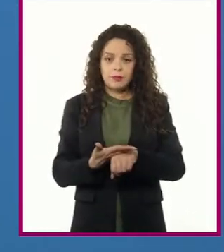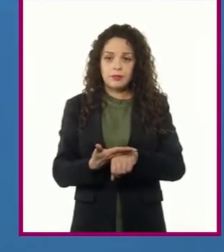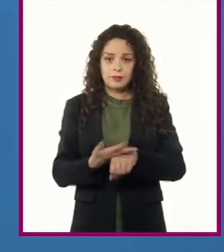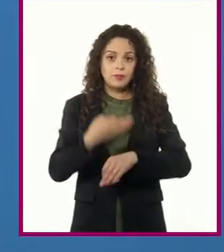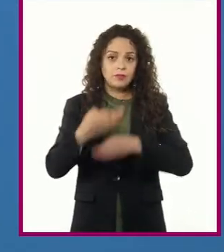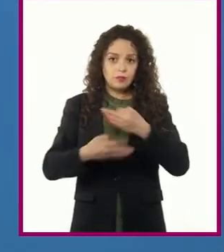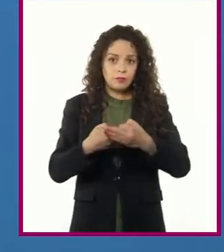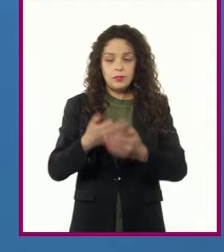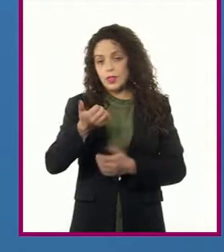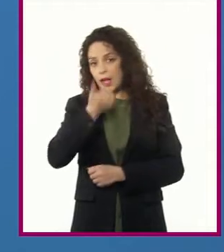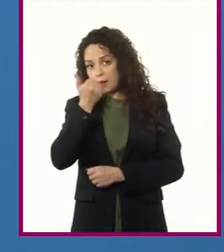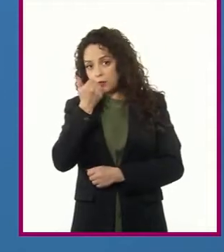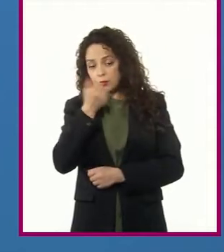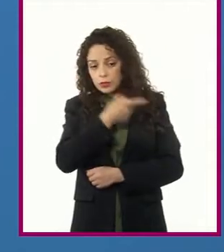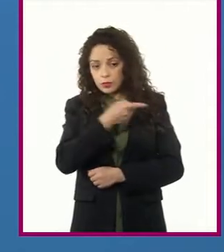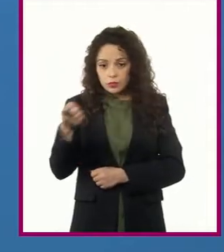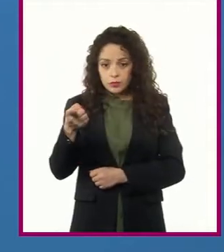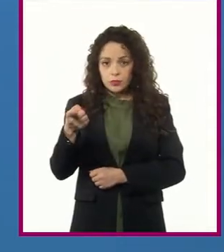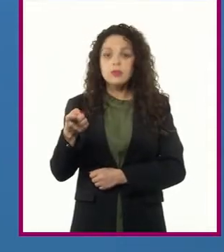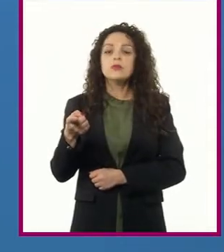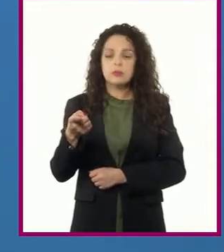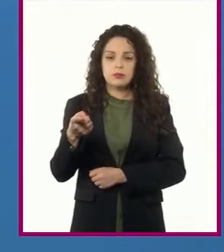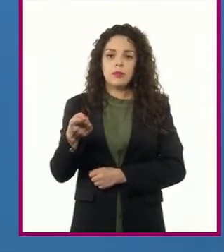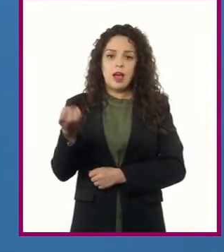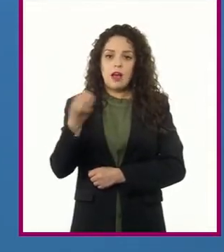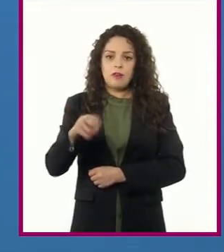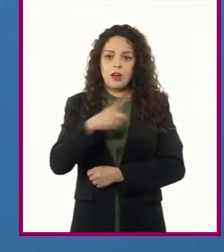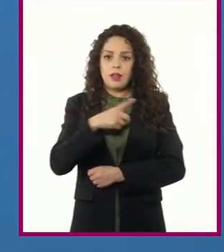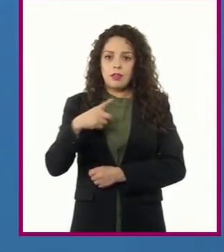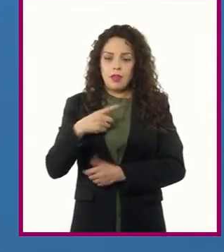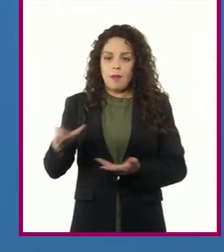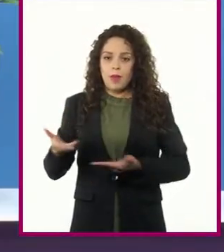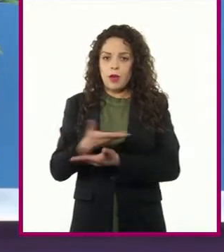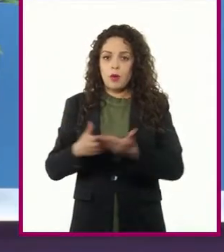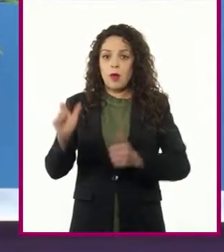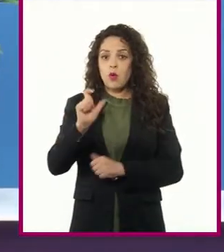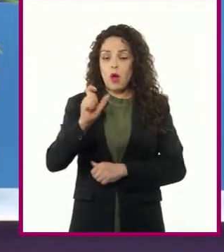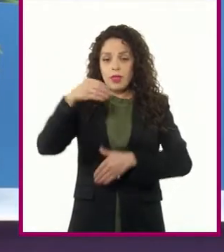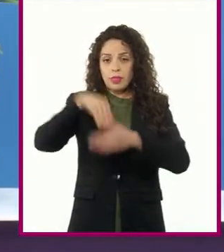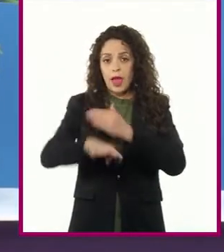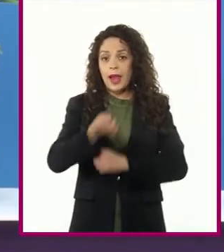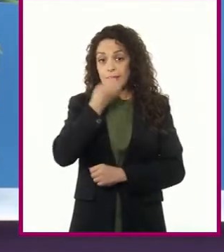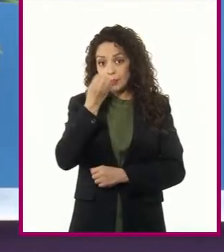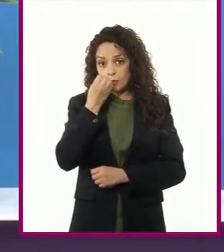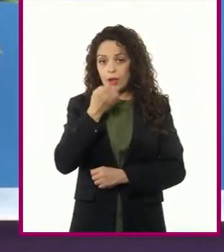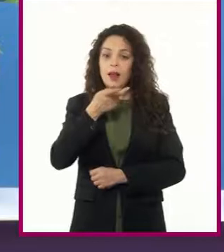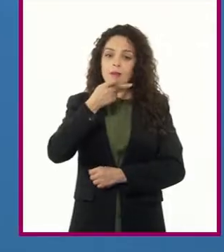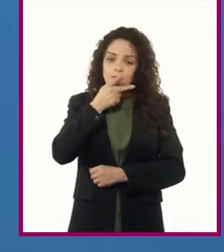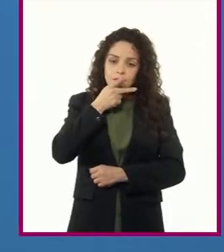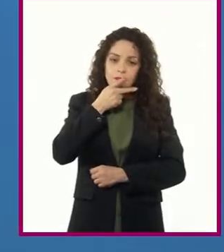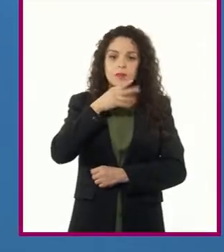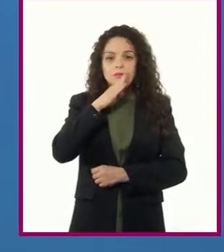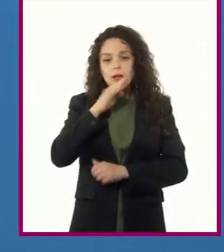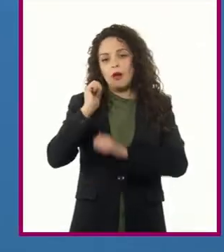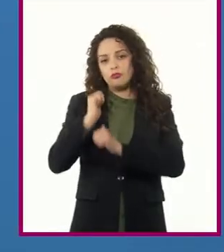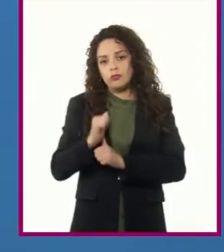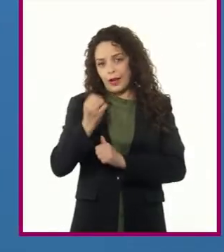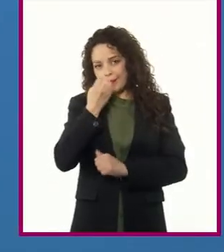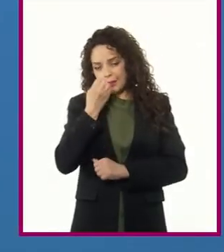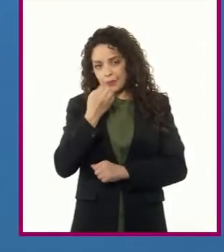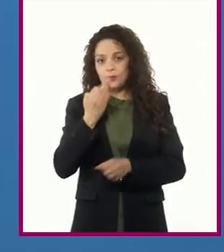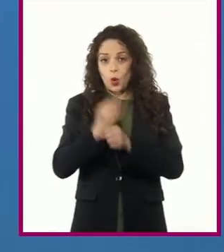de las alumnas y los alumnos en el momento que ingresan a la escuela. ¿Qué te parece si me acompañas a ver y escuchar